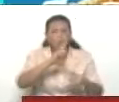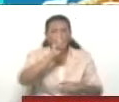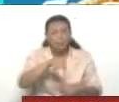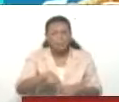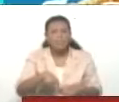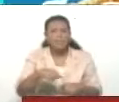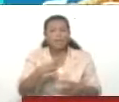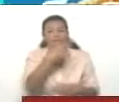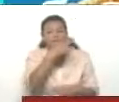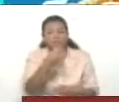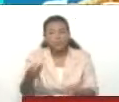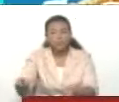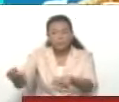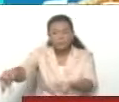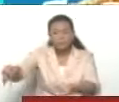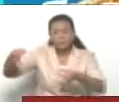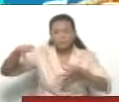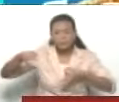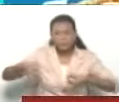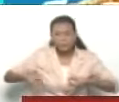me facilitó